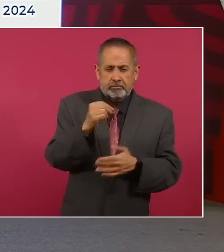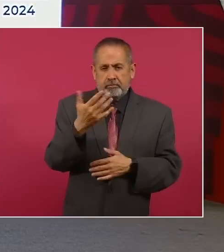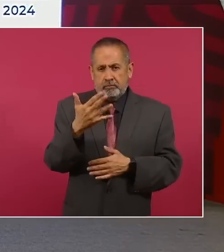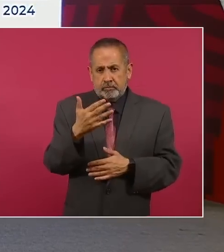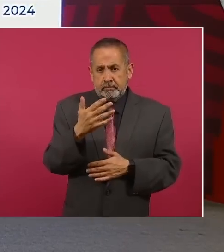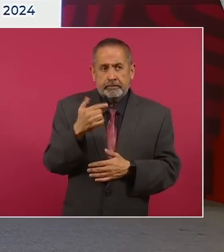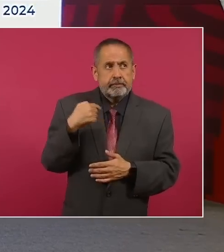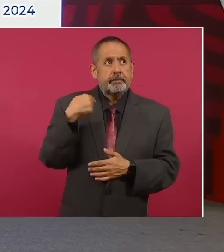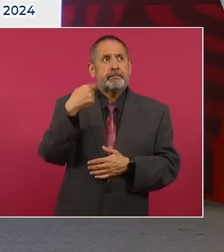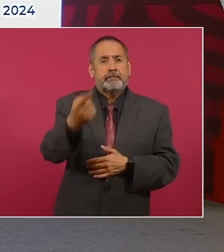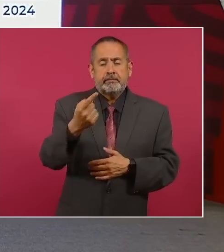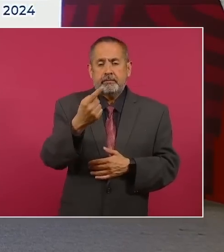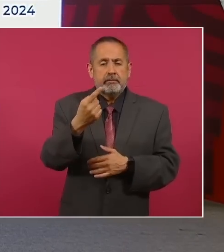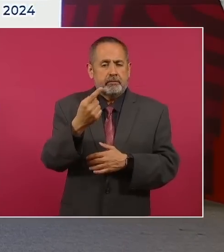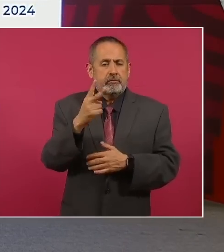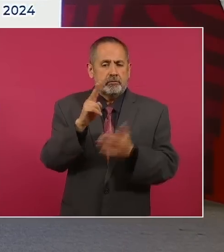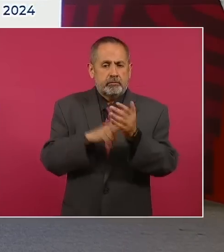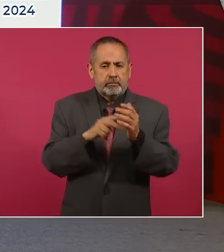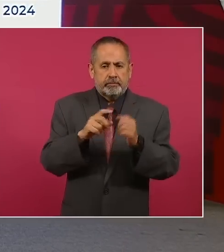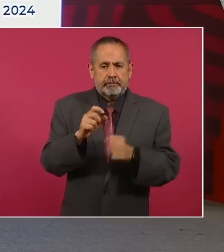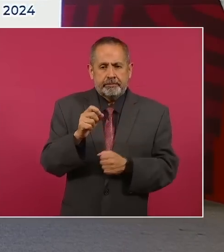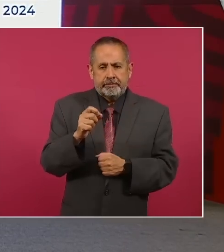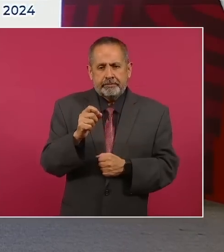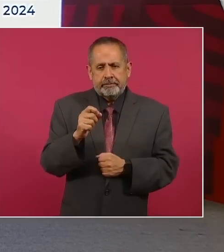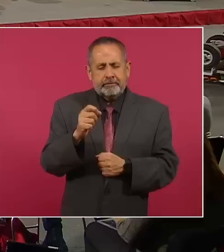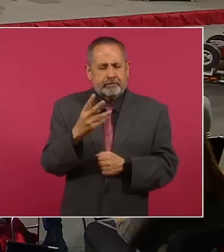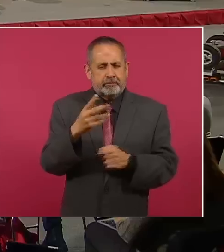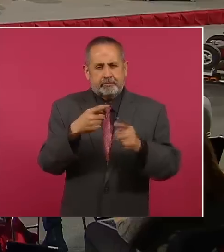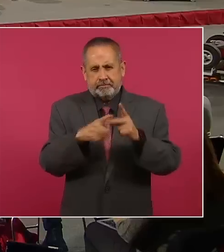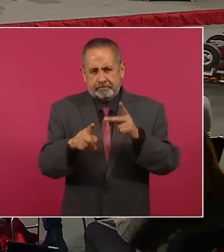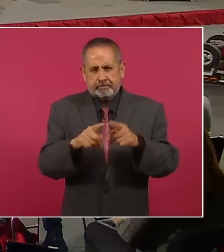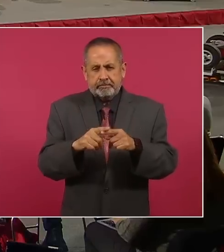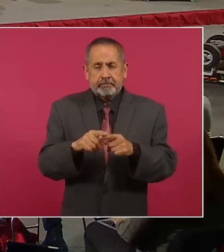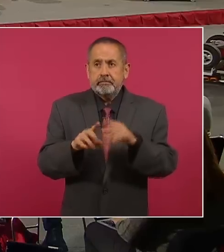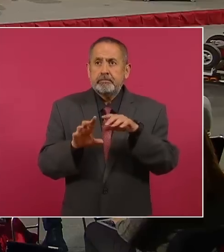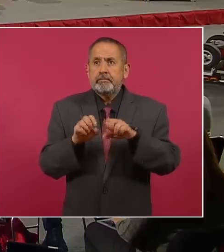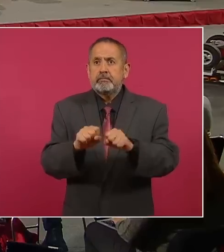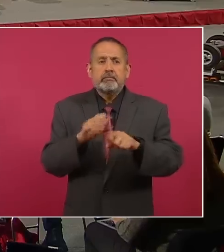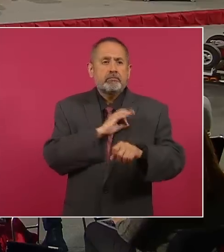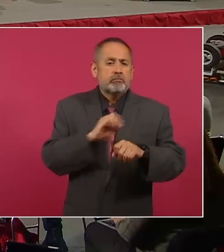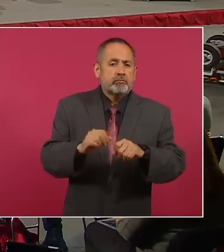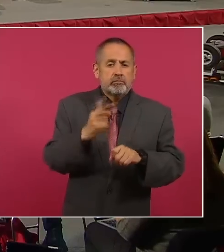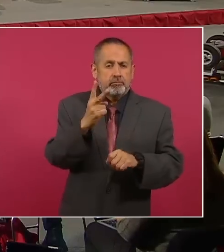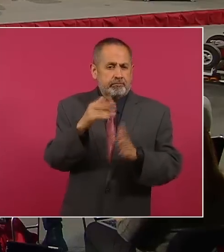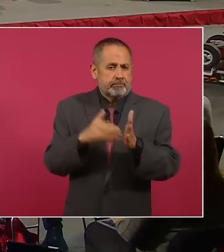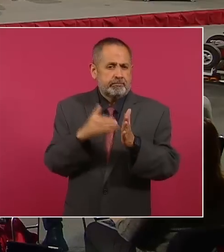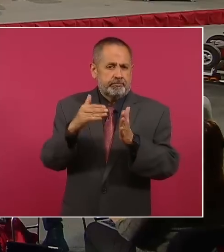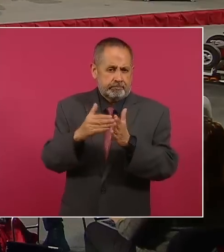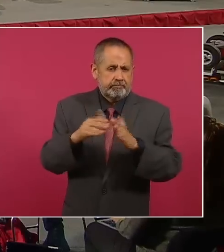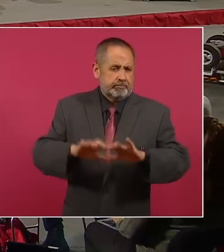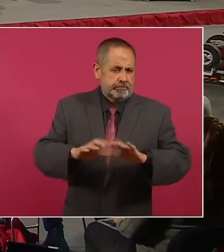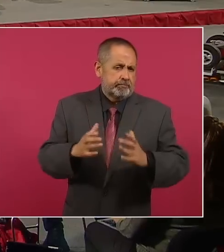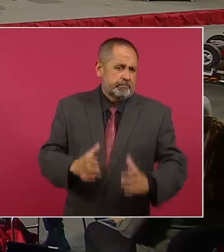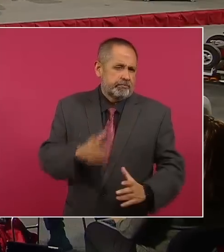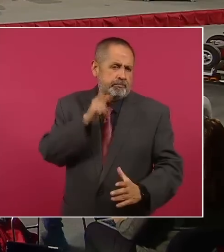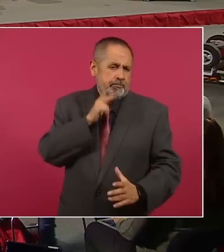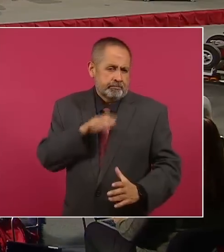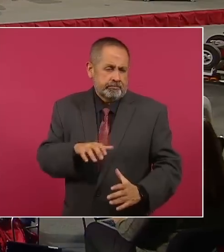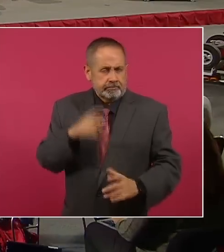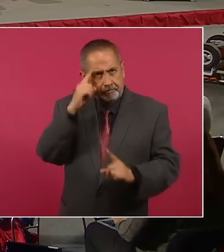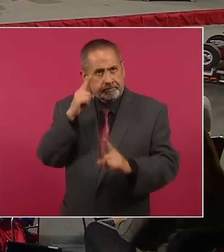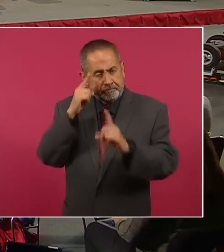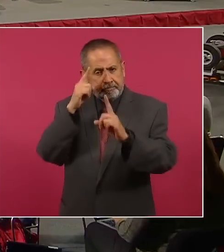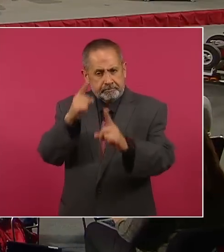y a finales del 2023 estar alcanzando ya los 2 millones de barriles, que sería la meta